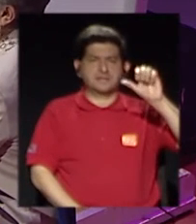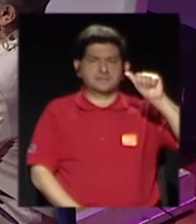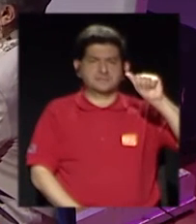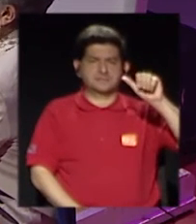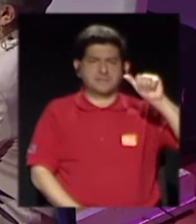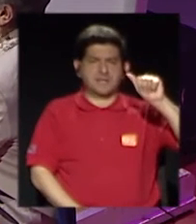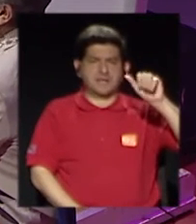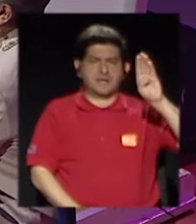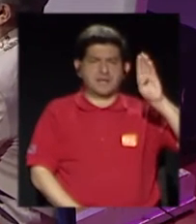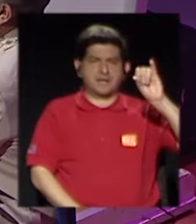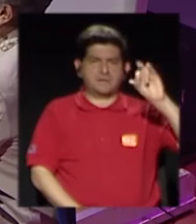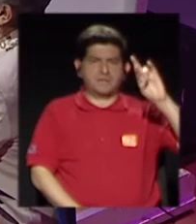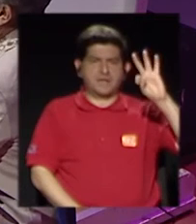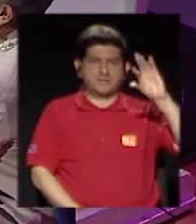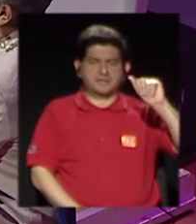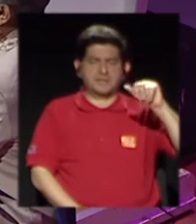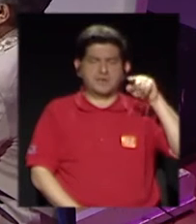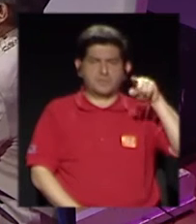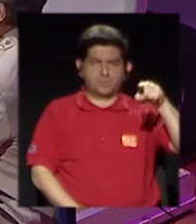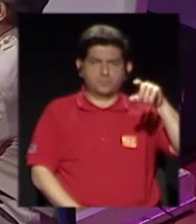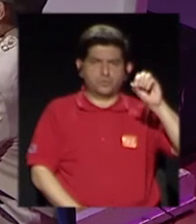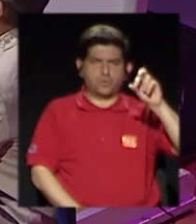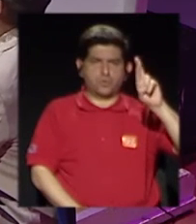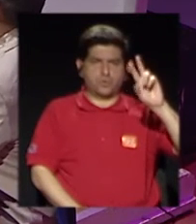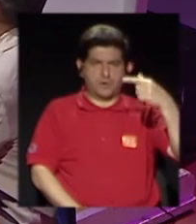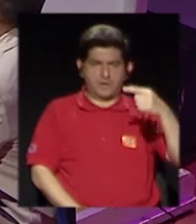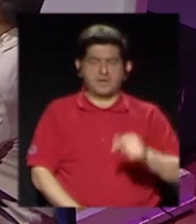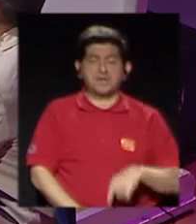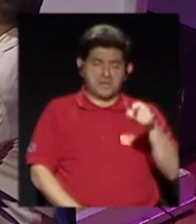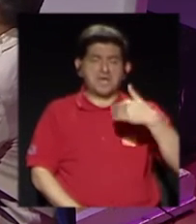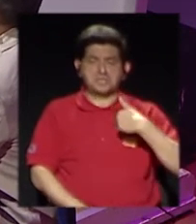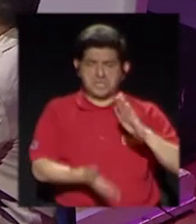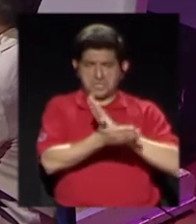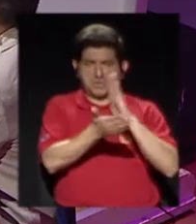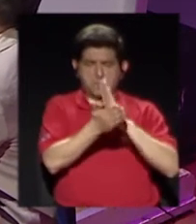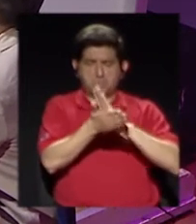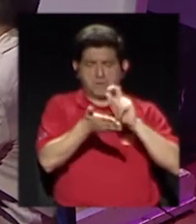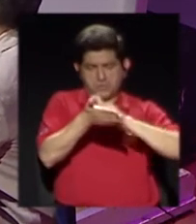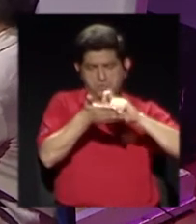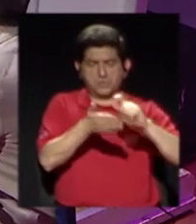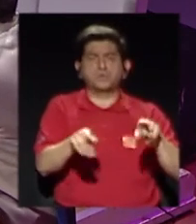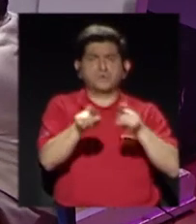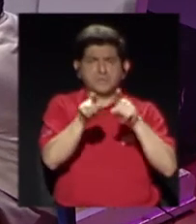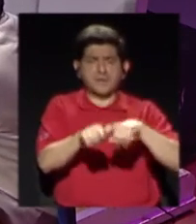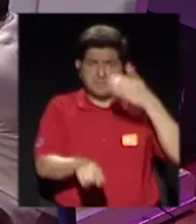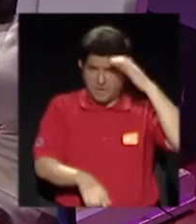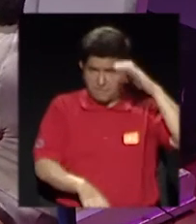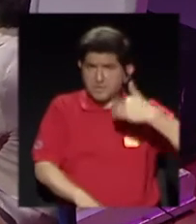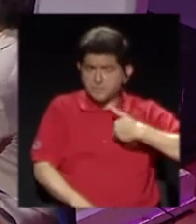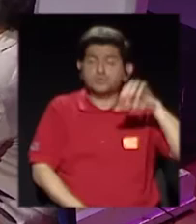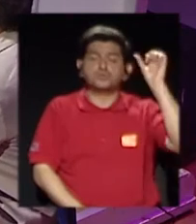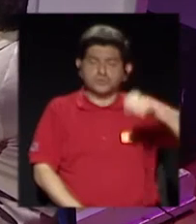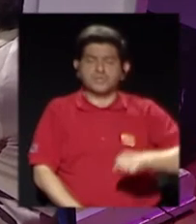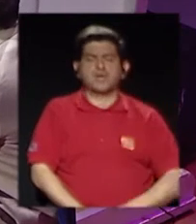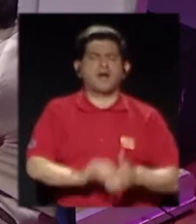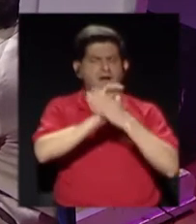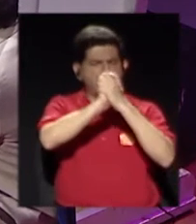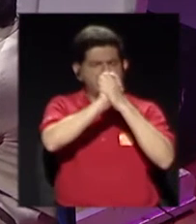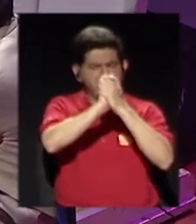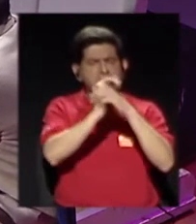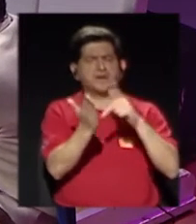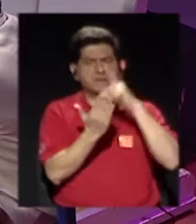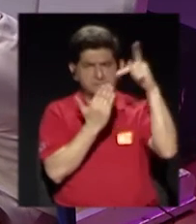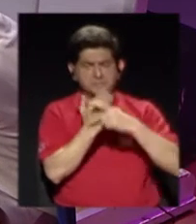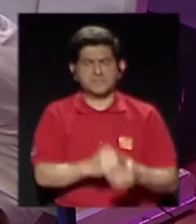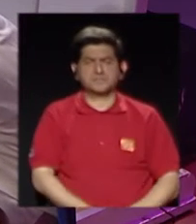formulario donde se puede llenar para atender también tienen un facebook saliera bien además las felicita por el programa